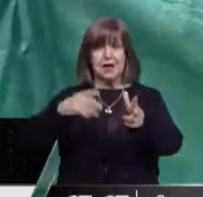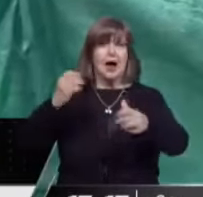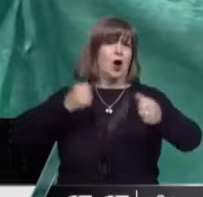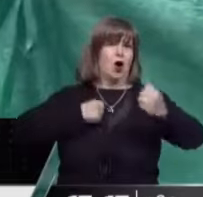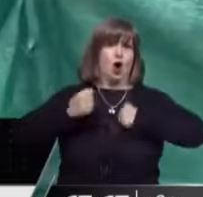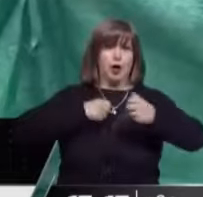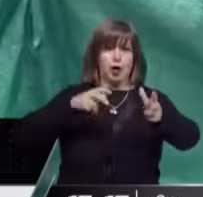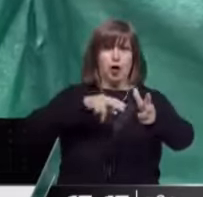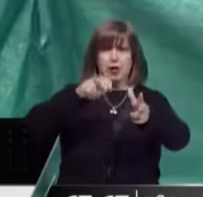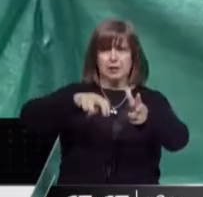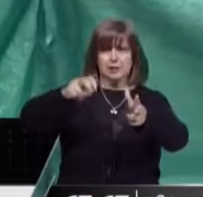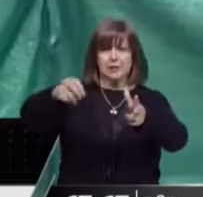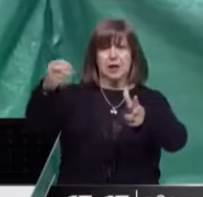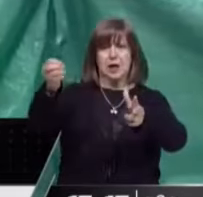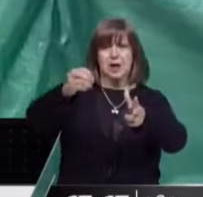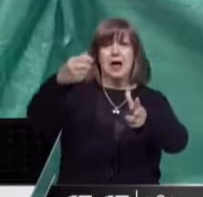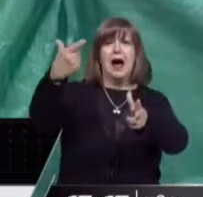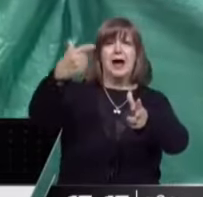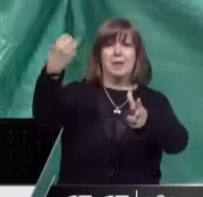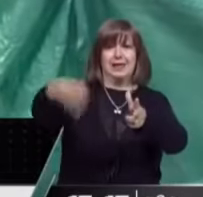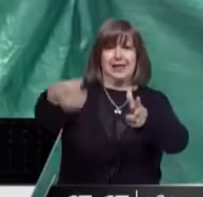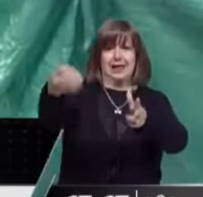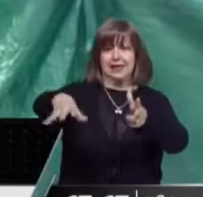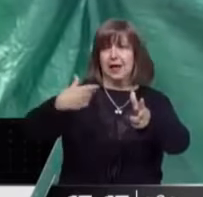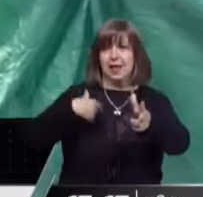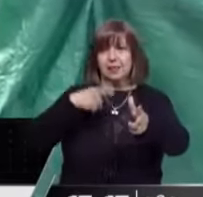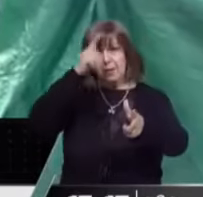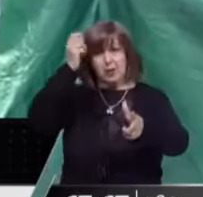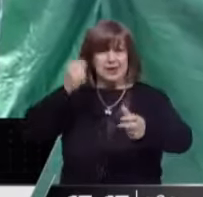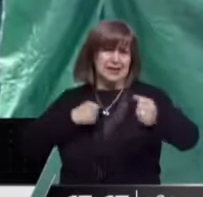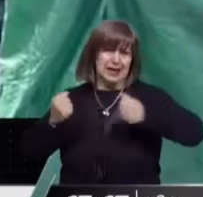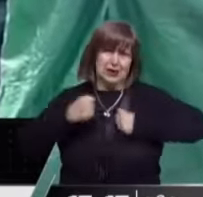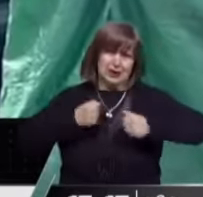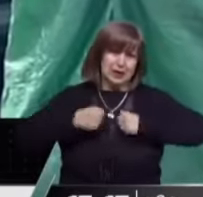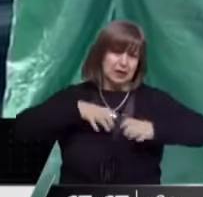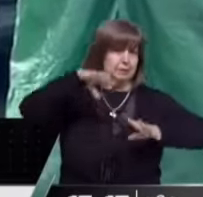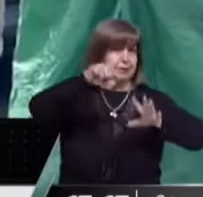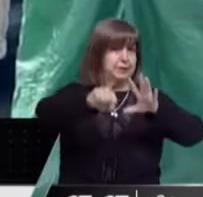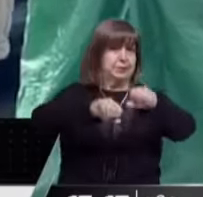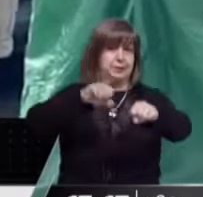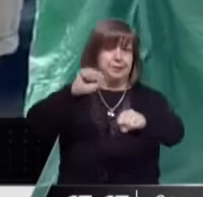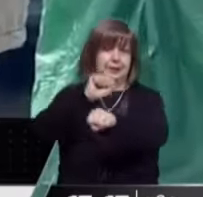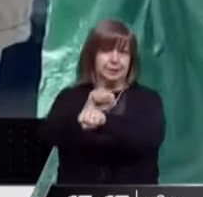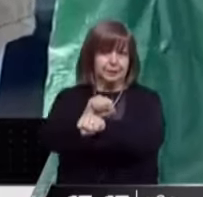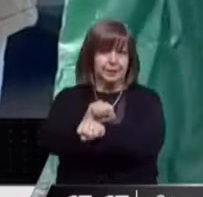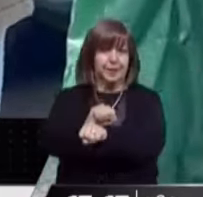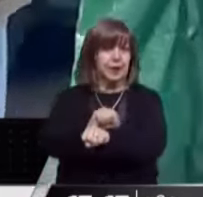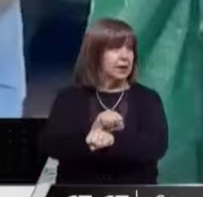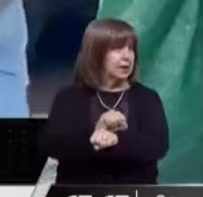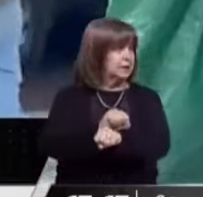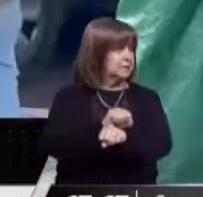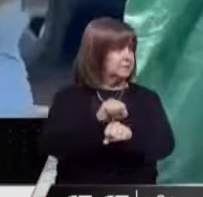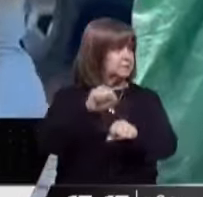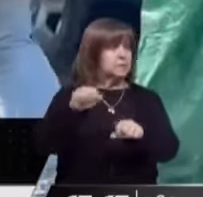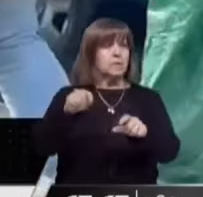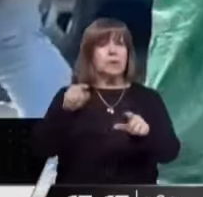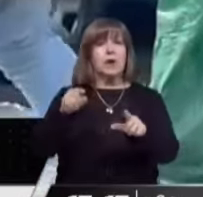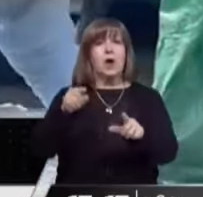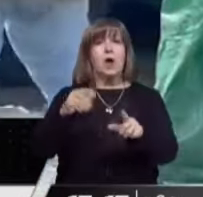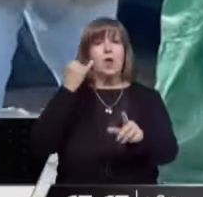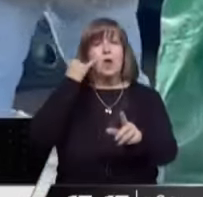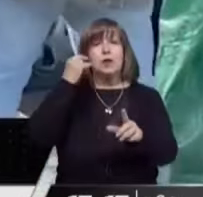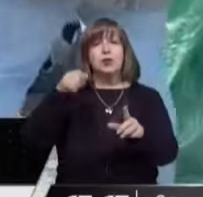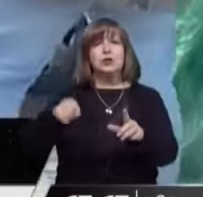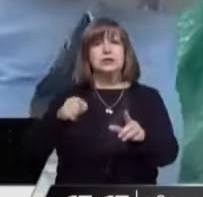zona es conflictiva, siempre ha sido conflictiva. Con todos, acá hay mucha delincuencia. Cada vez que los delincuentes rompen